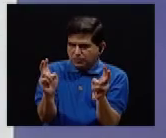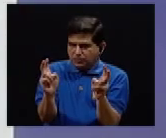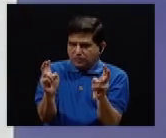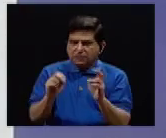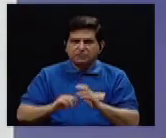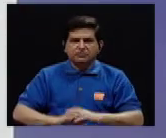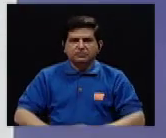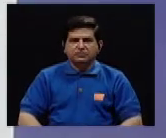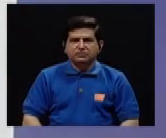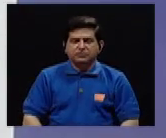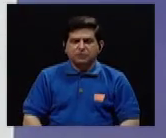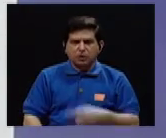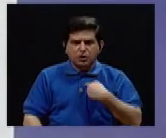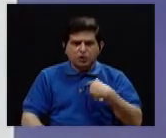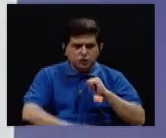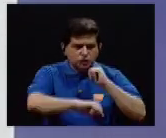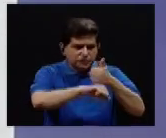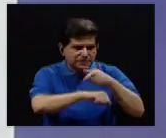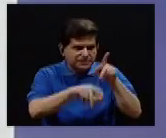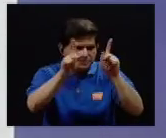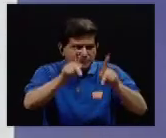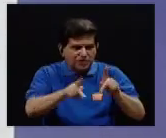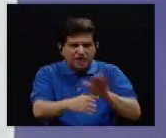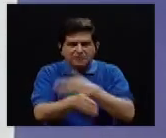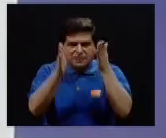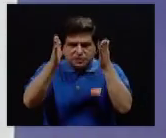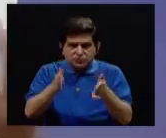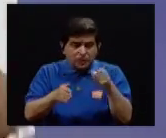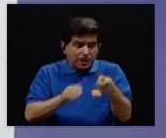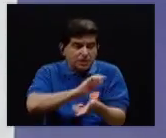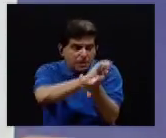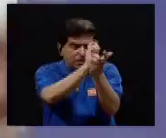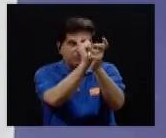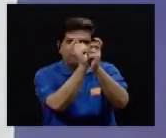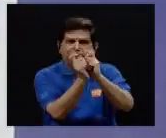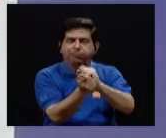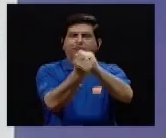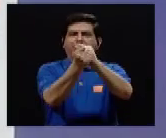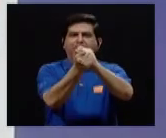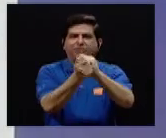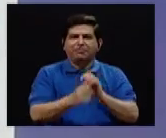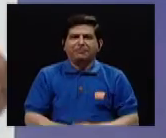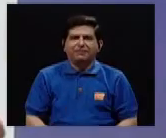y se las planteo al músico. Y él transforma eso